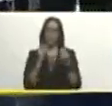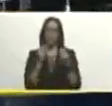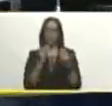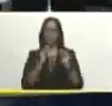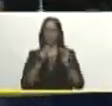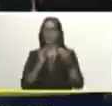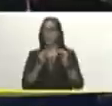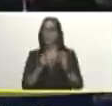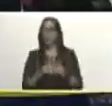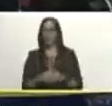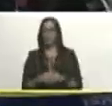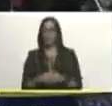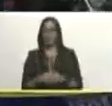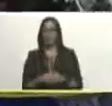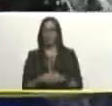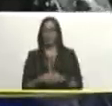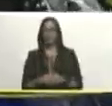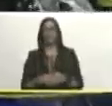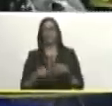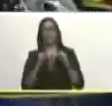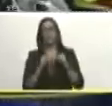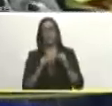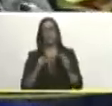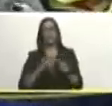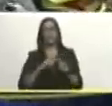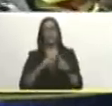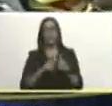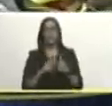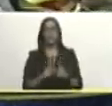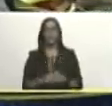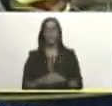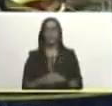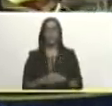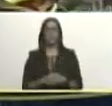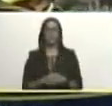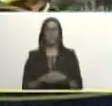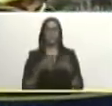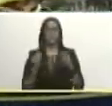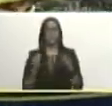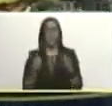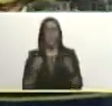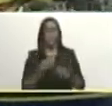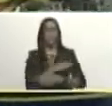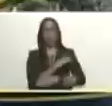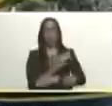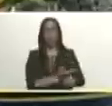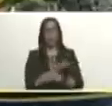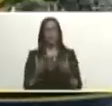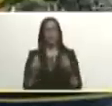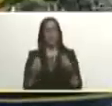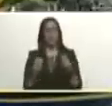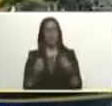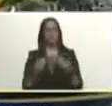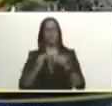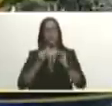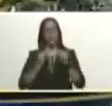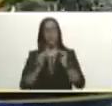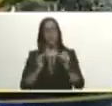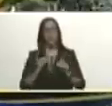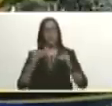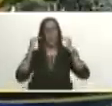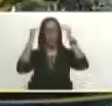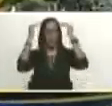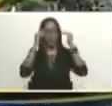pues. Continuamos entonces. Mucha fuerza y mucha moral, ha dicho el comandante en jefe de la Fuerza